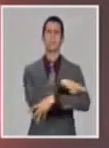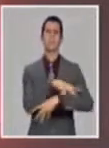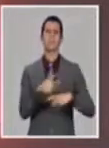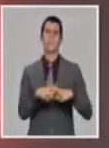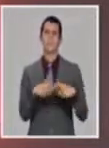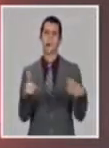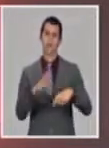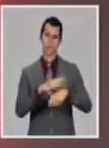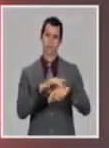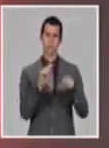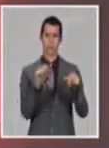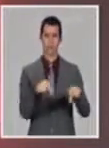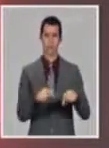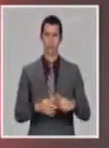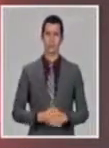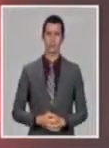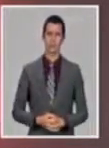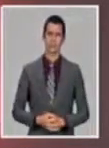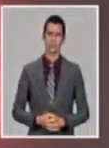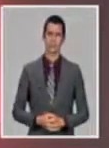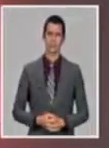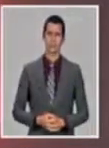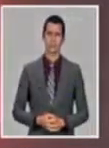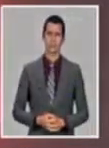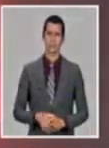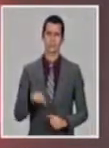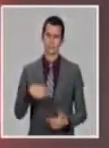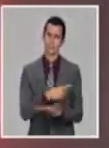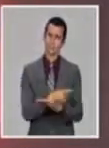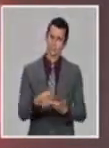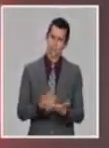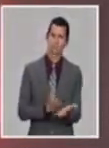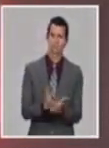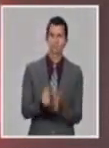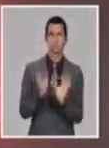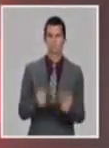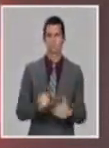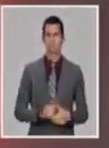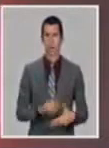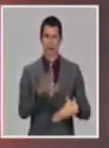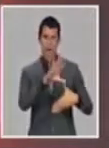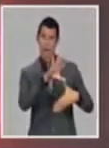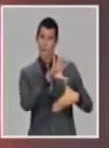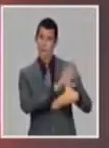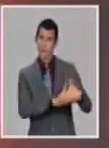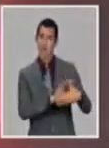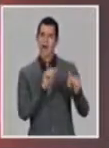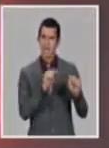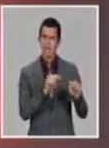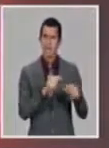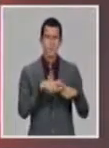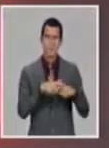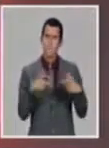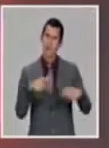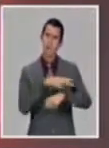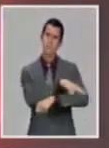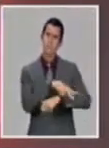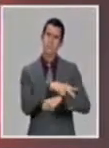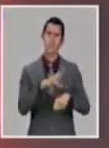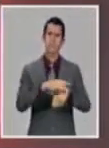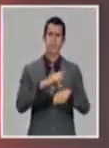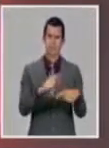los contagios y las muertes. Es decir, cómo se ha venido, qué ha venido pasando en este último tiempo. Yo creo